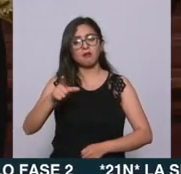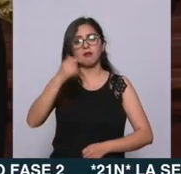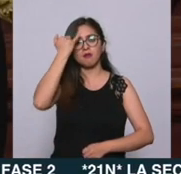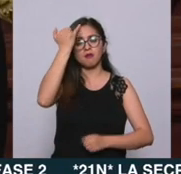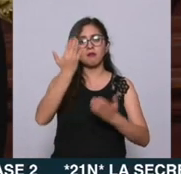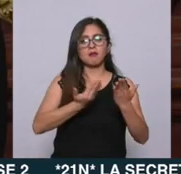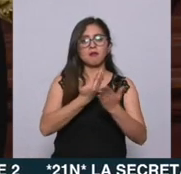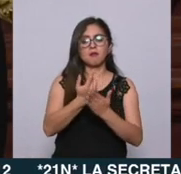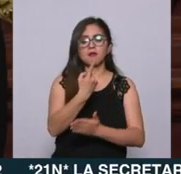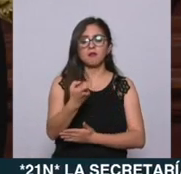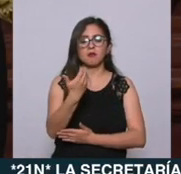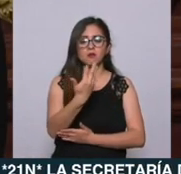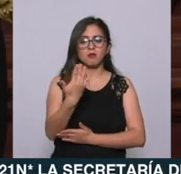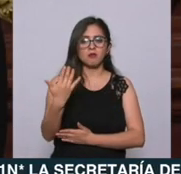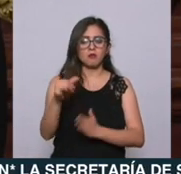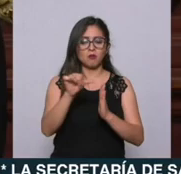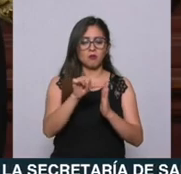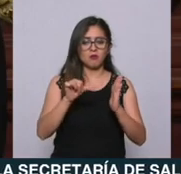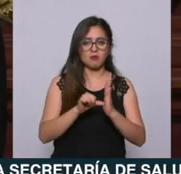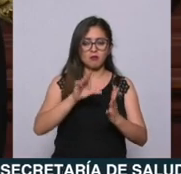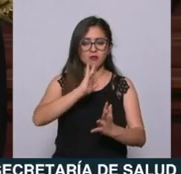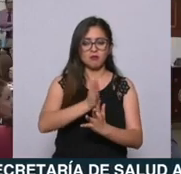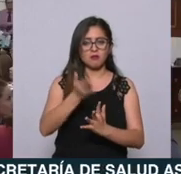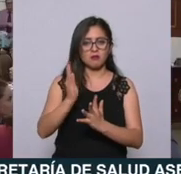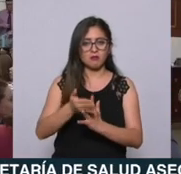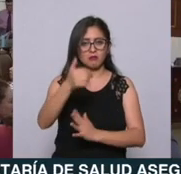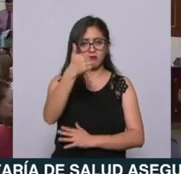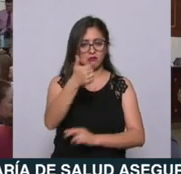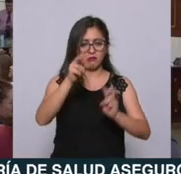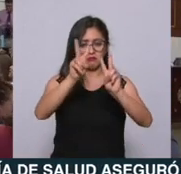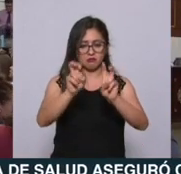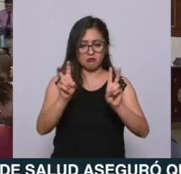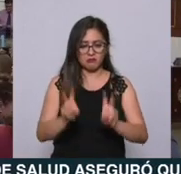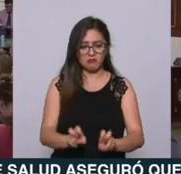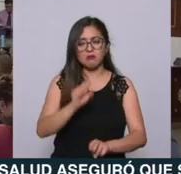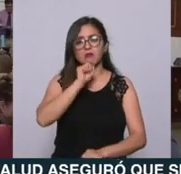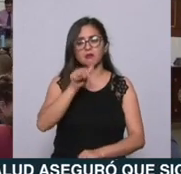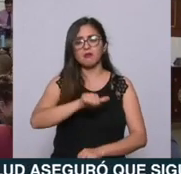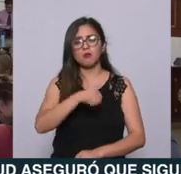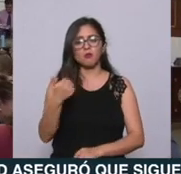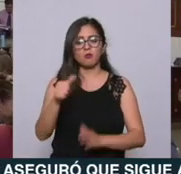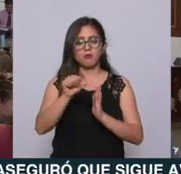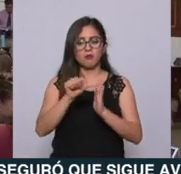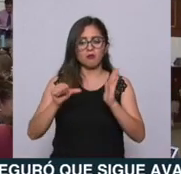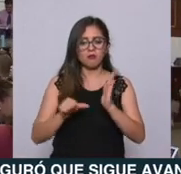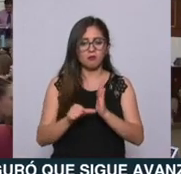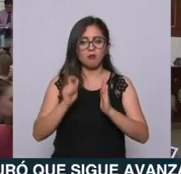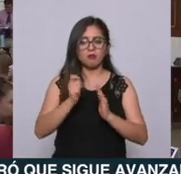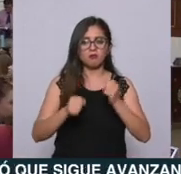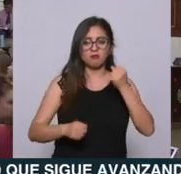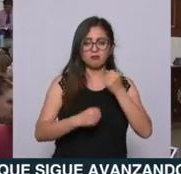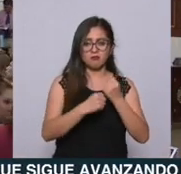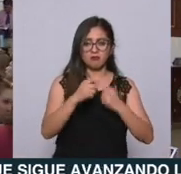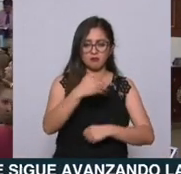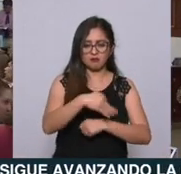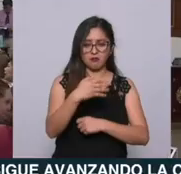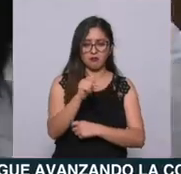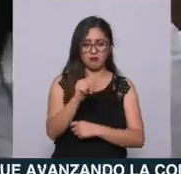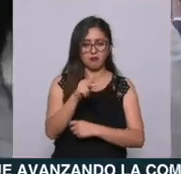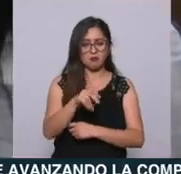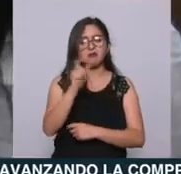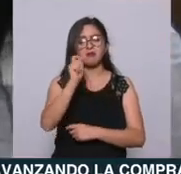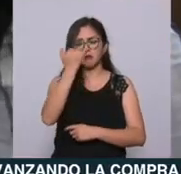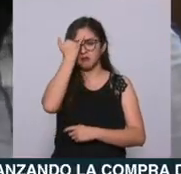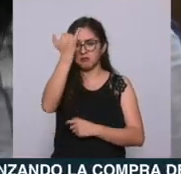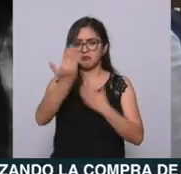de 155 artículos divididos en 6 títulos y adicionalmente 6 artículos transitorios. De los aspectos que propone la iniciativa